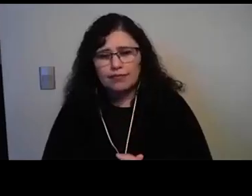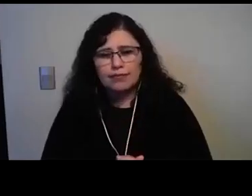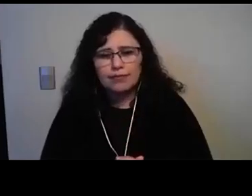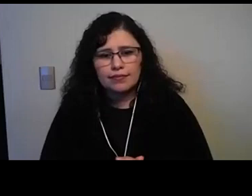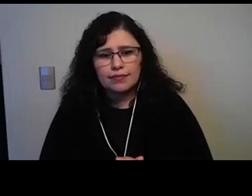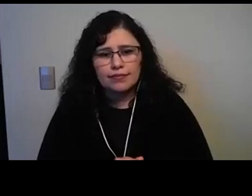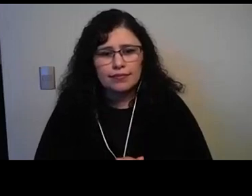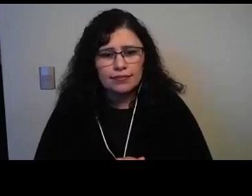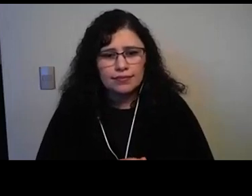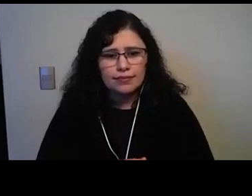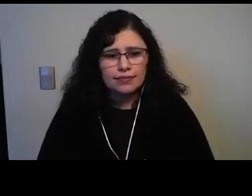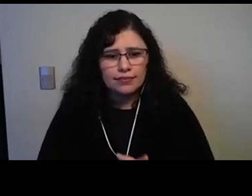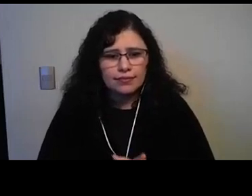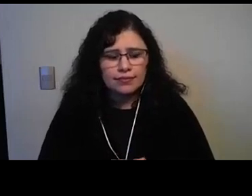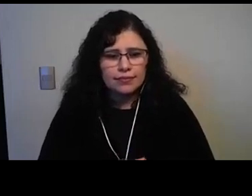Ah,